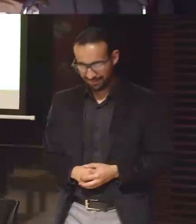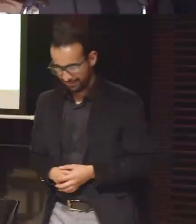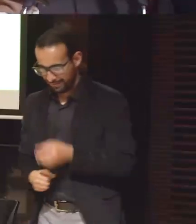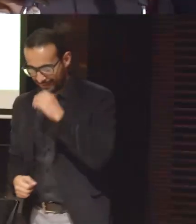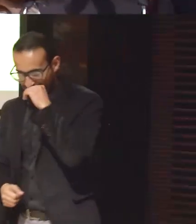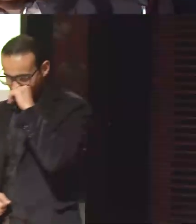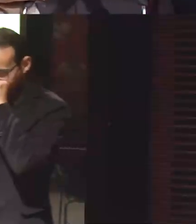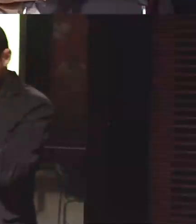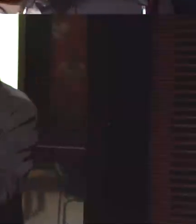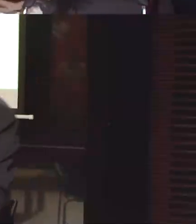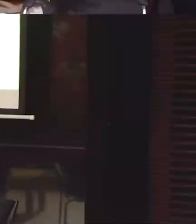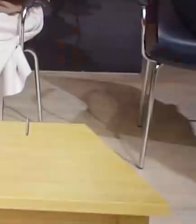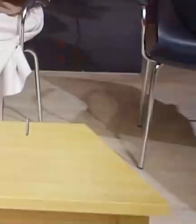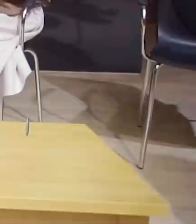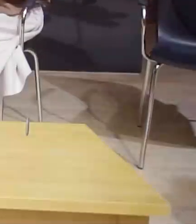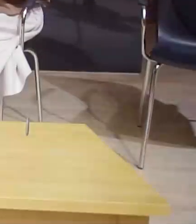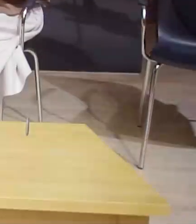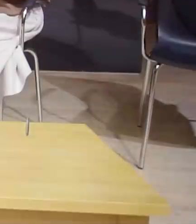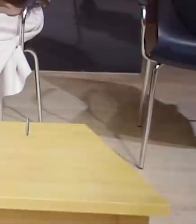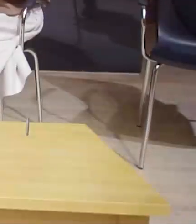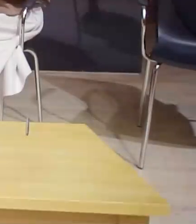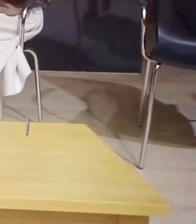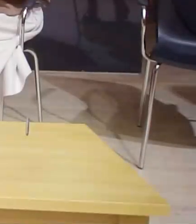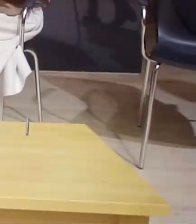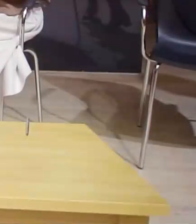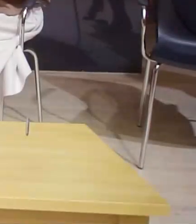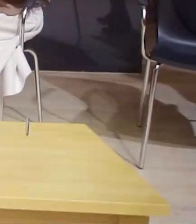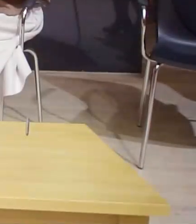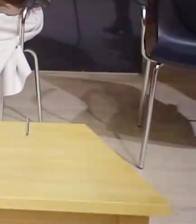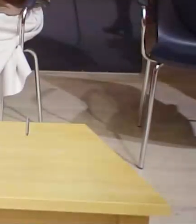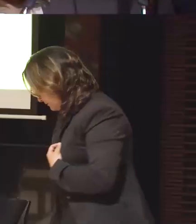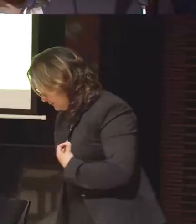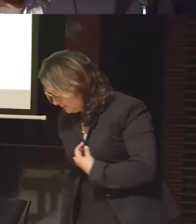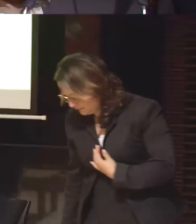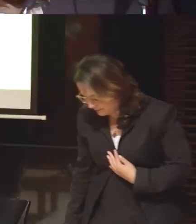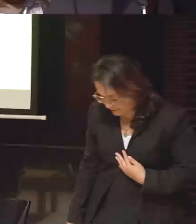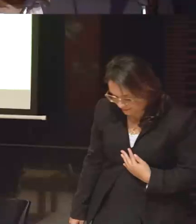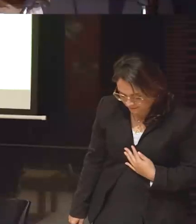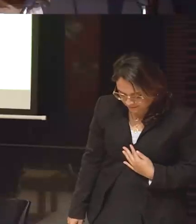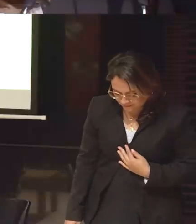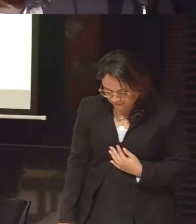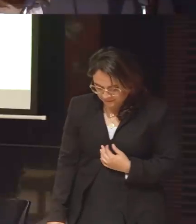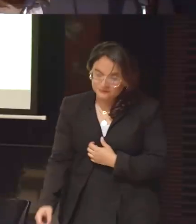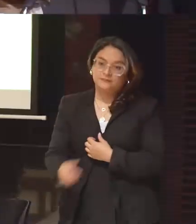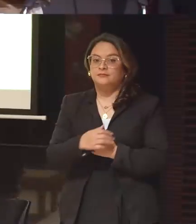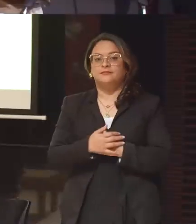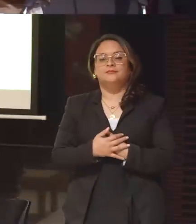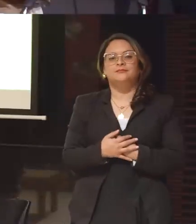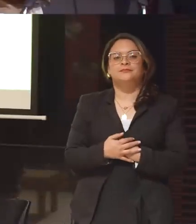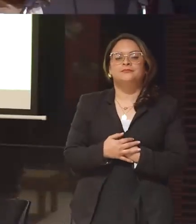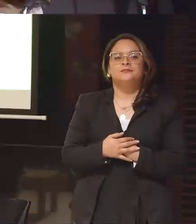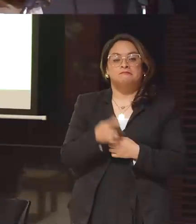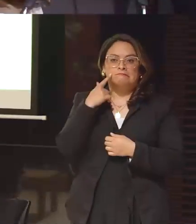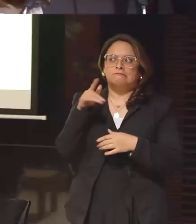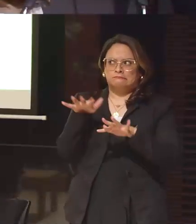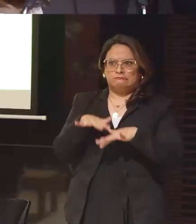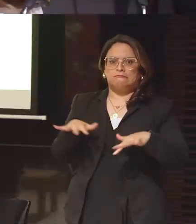obviamente de las tarifas, de los tiquetes, y sobre todo del cuidado de la infraestructura.